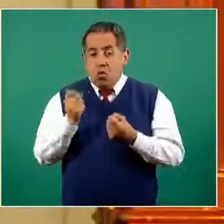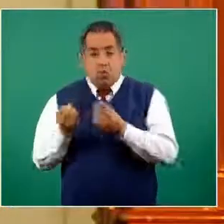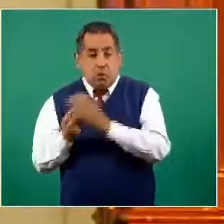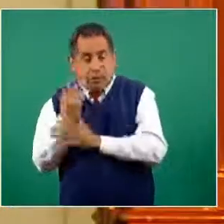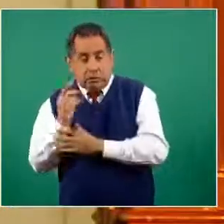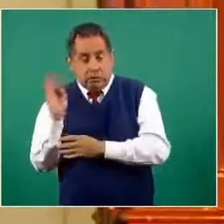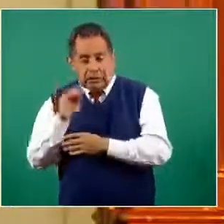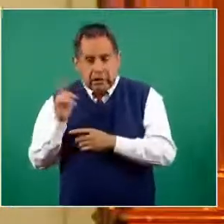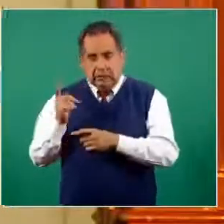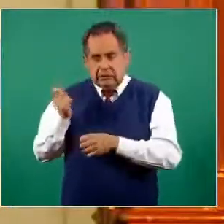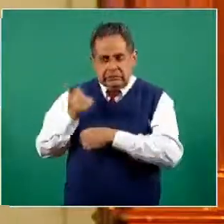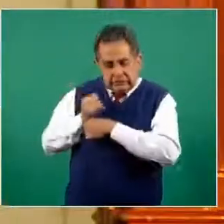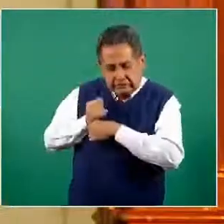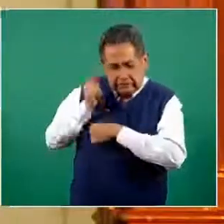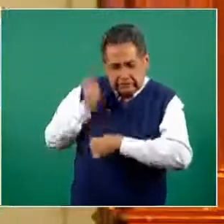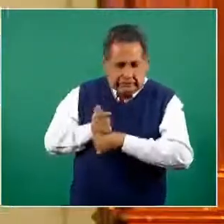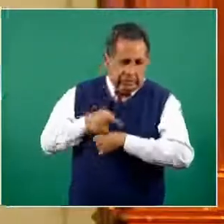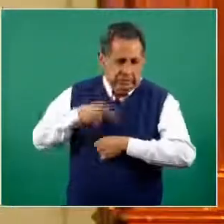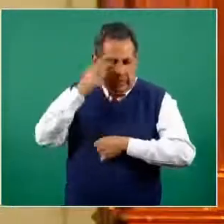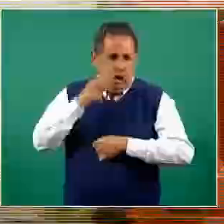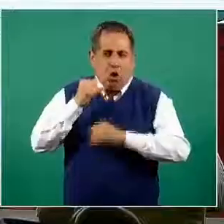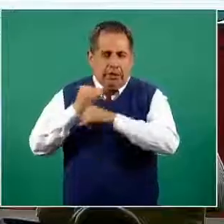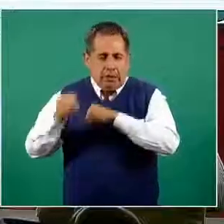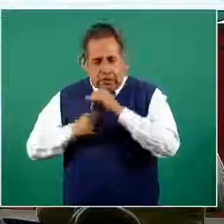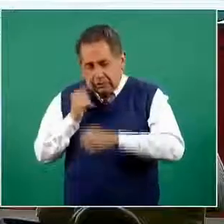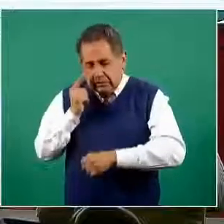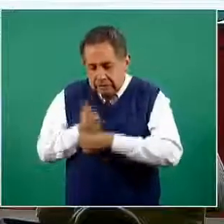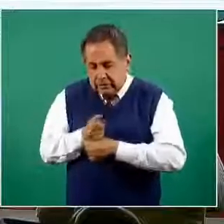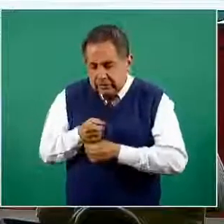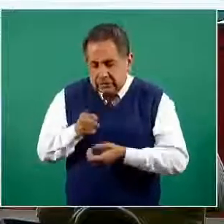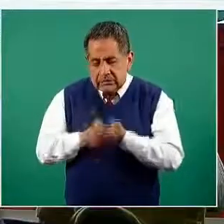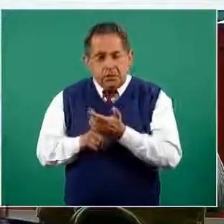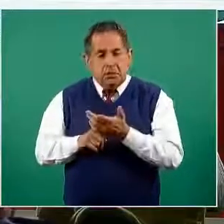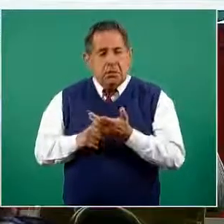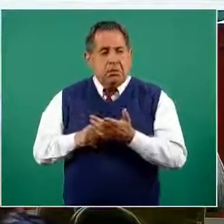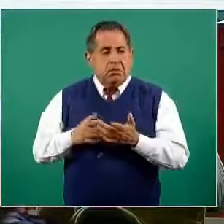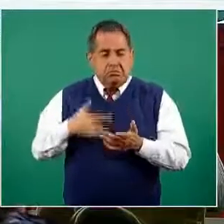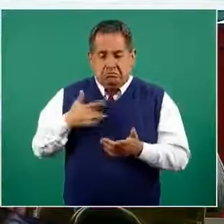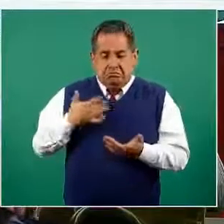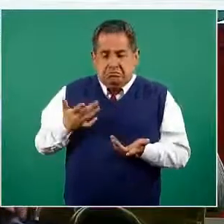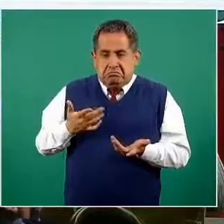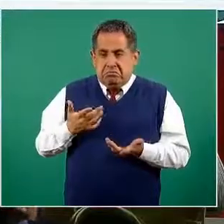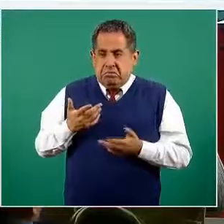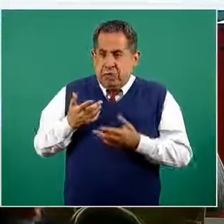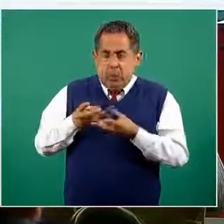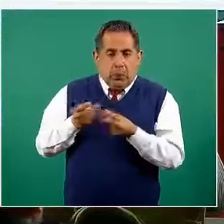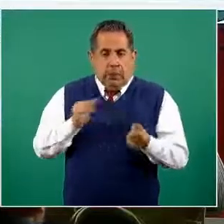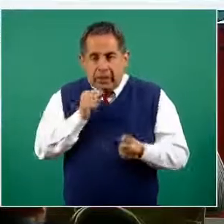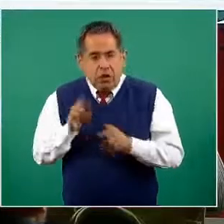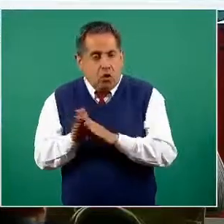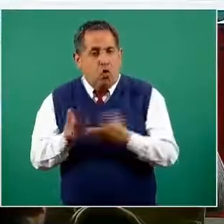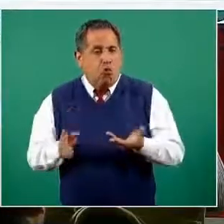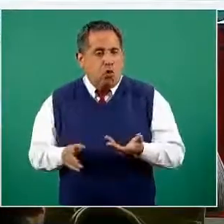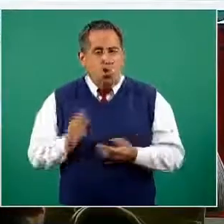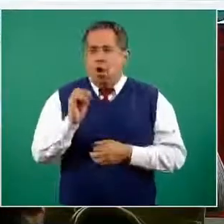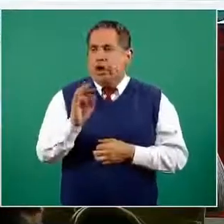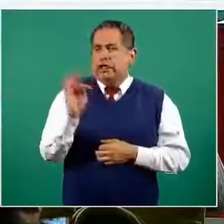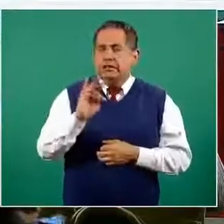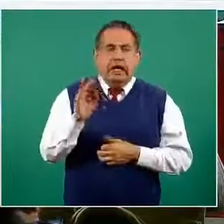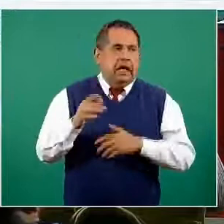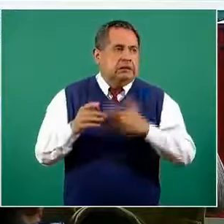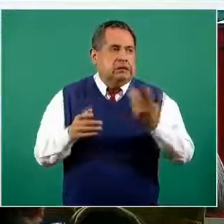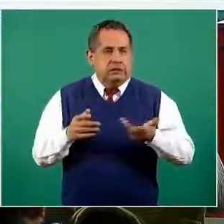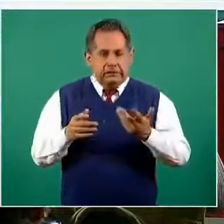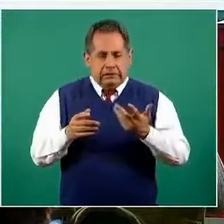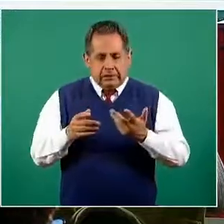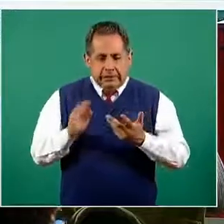hecho investigadores nacionales e internacionales con evasión a respuesta inmune, por ejemplo, o que puedan tener alguna característica que